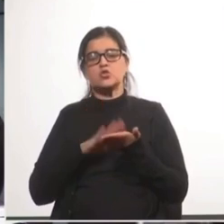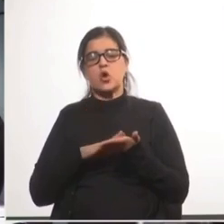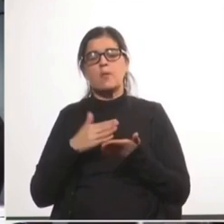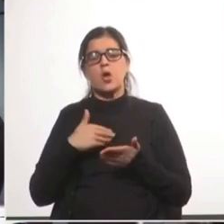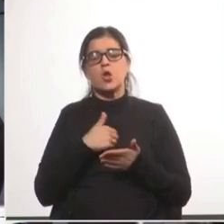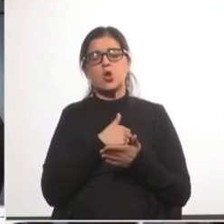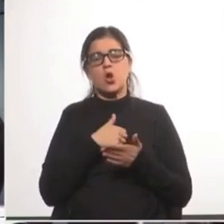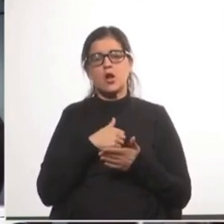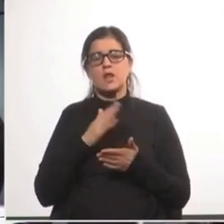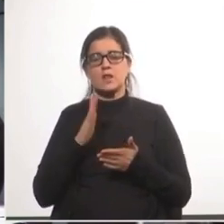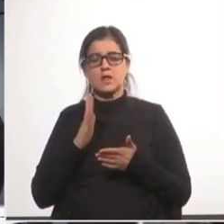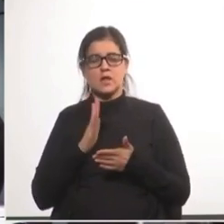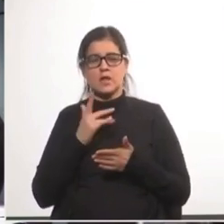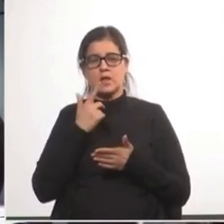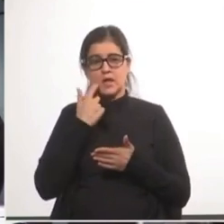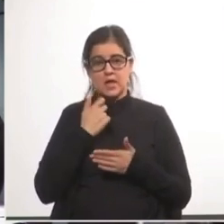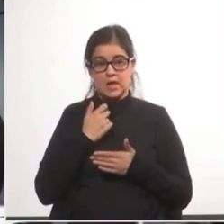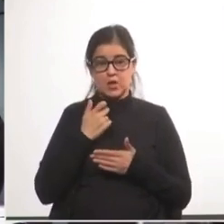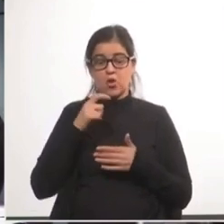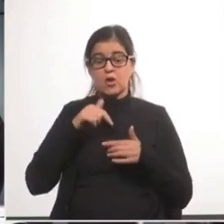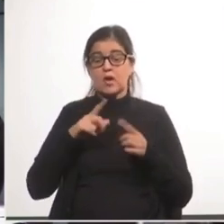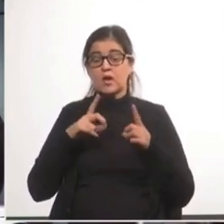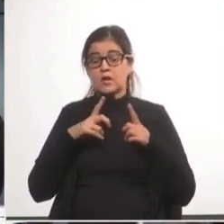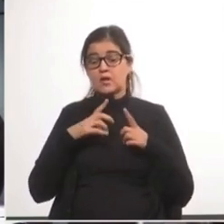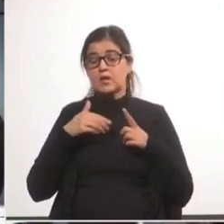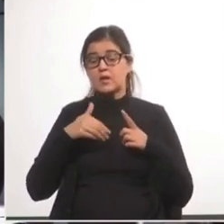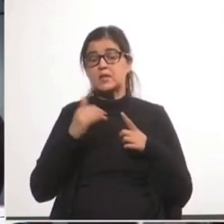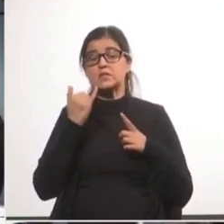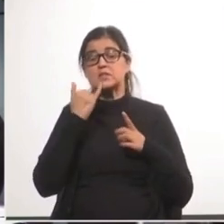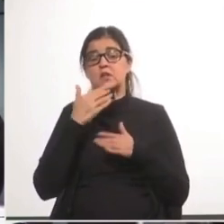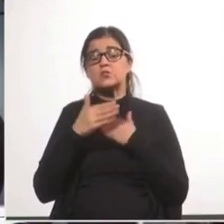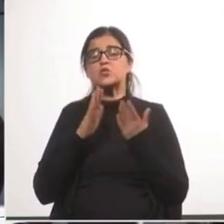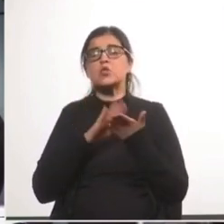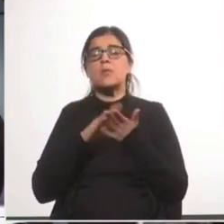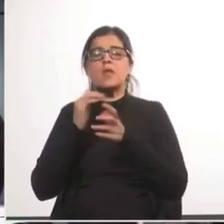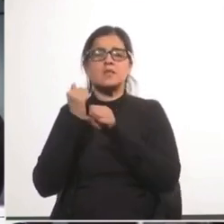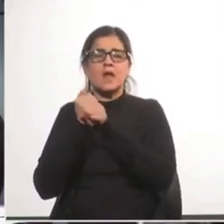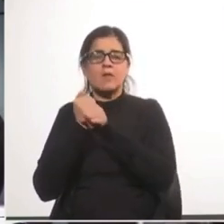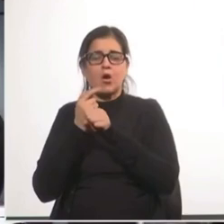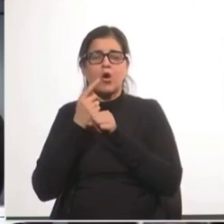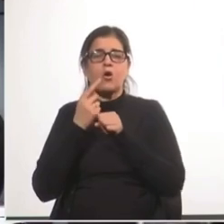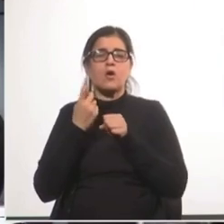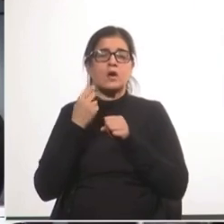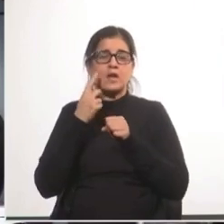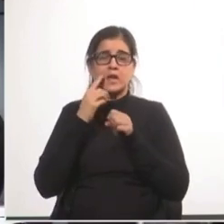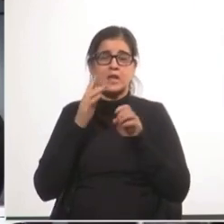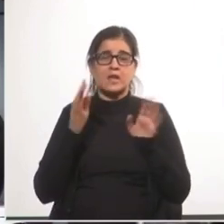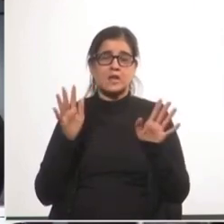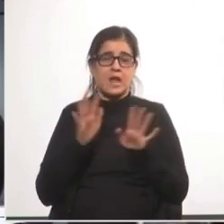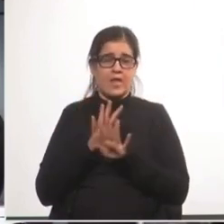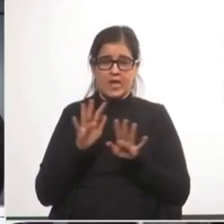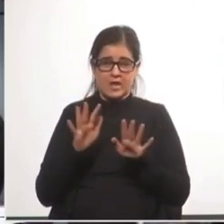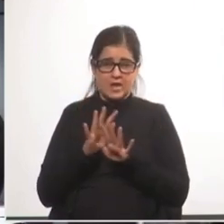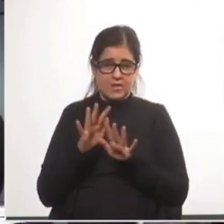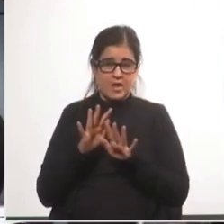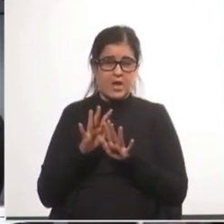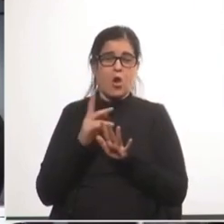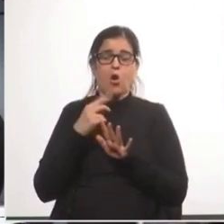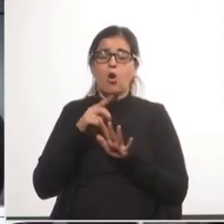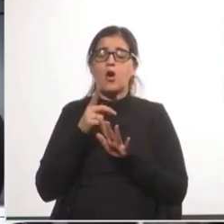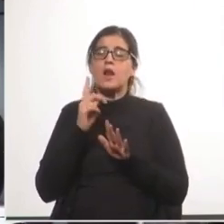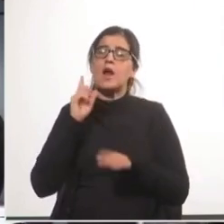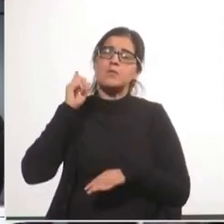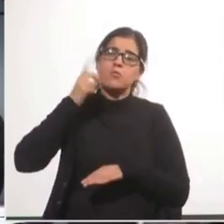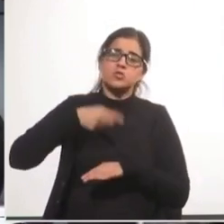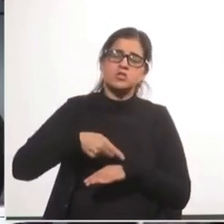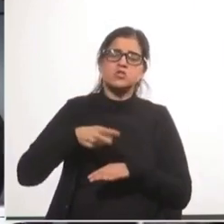roles de género que imperan hoy en la división sexual del trabajo, que nada tiene que ver con la